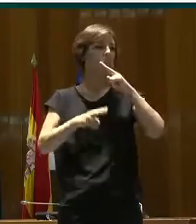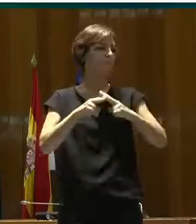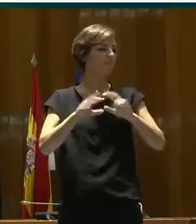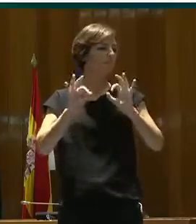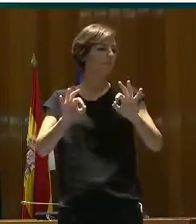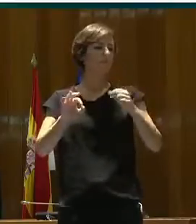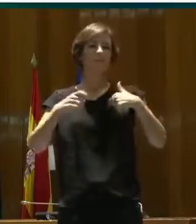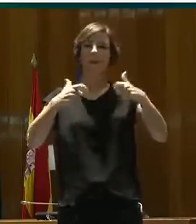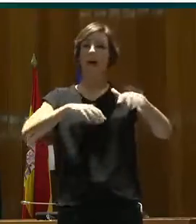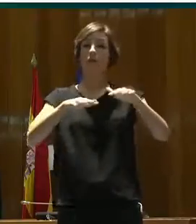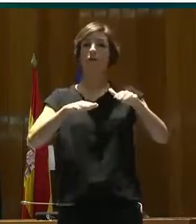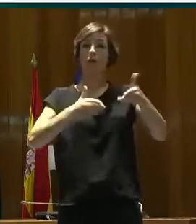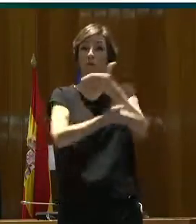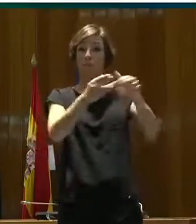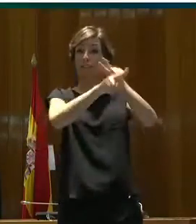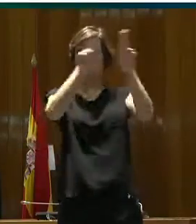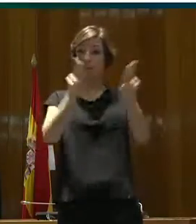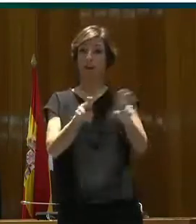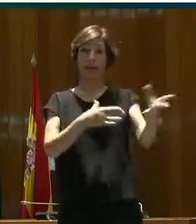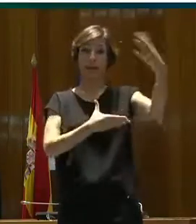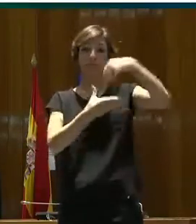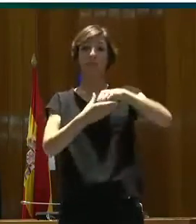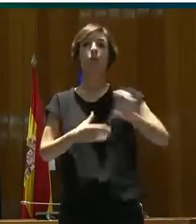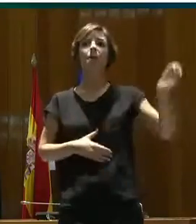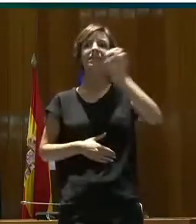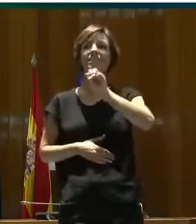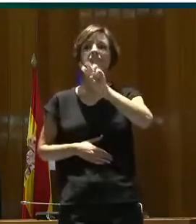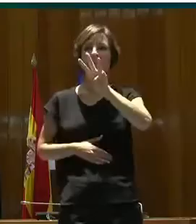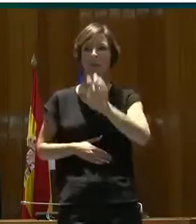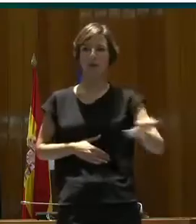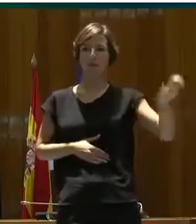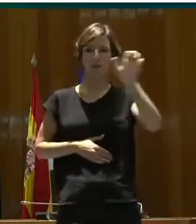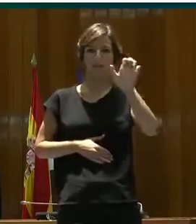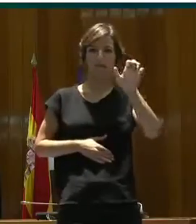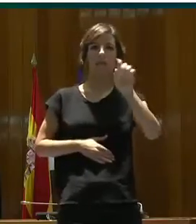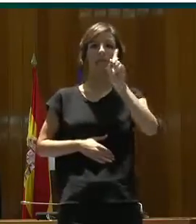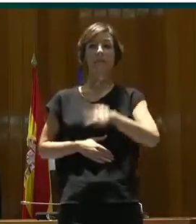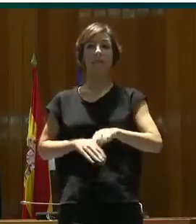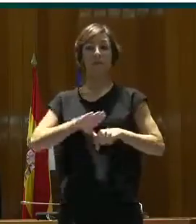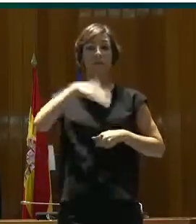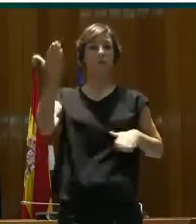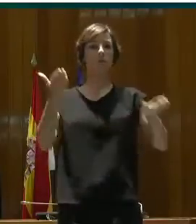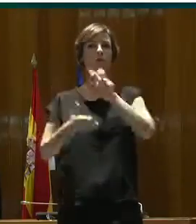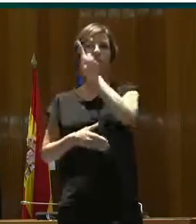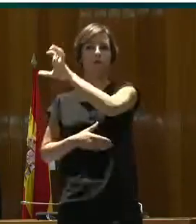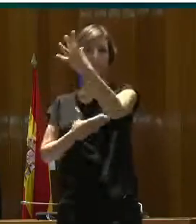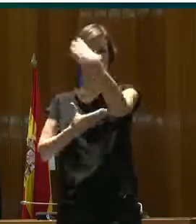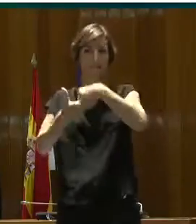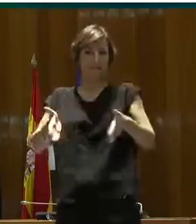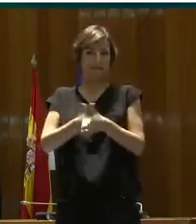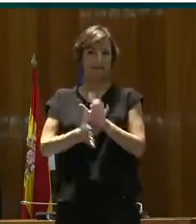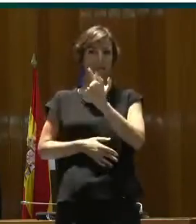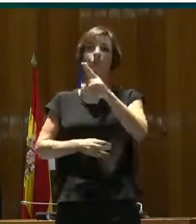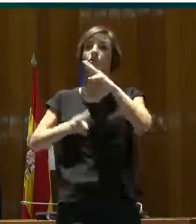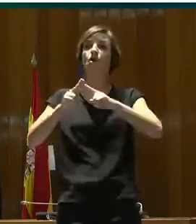una acción de cooperación internacional que ha aglutinado a 13 países europeos y 2 extracomunitarios, y que se